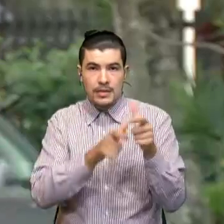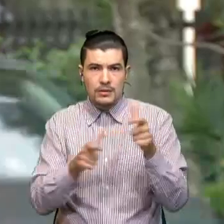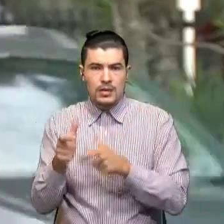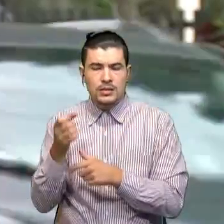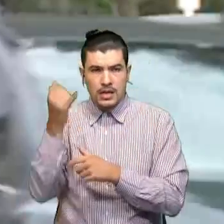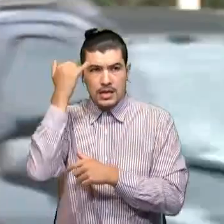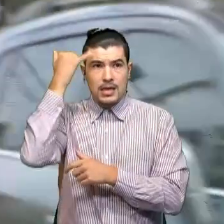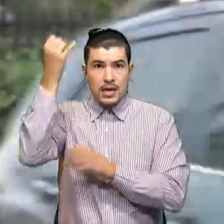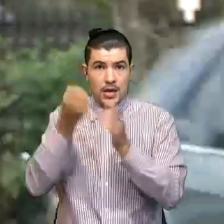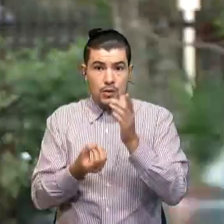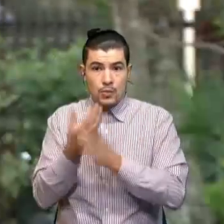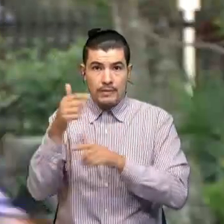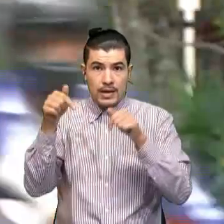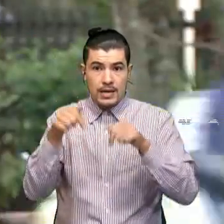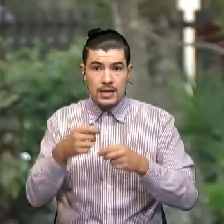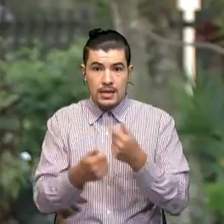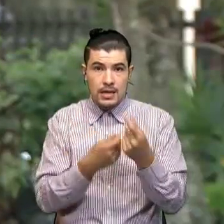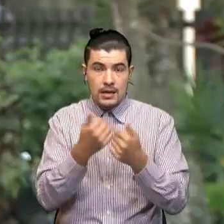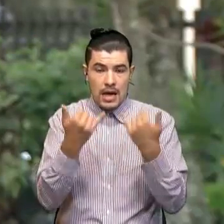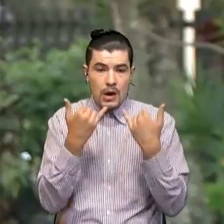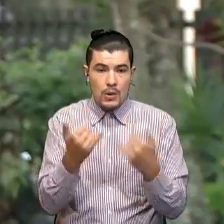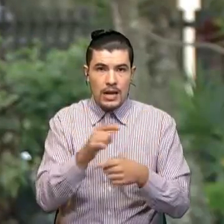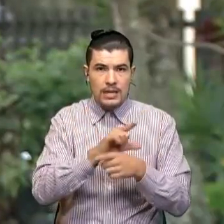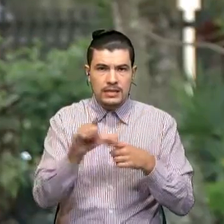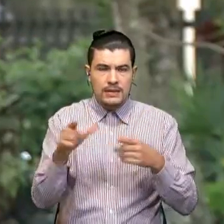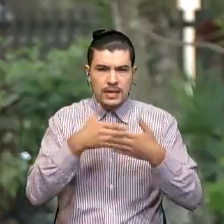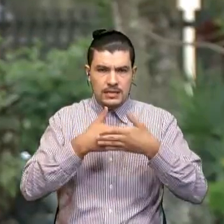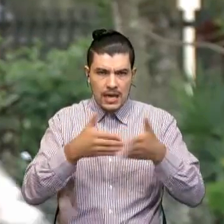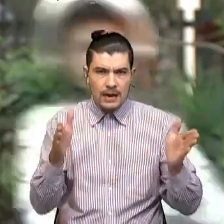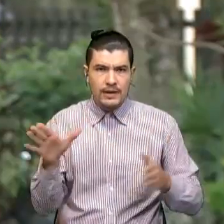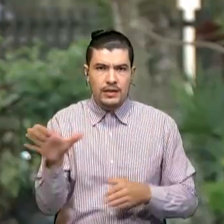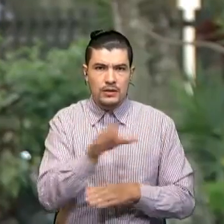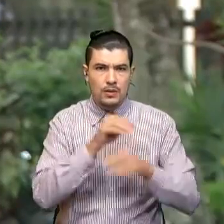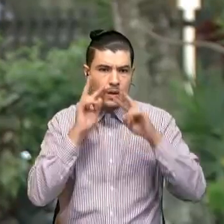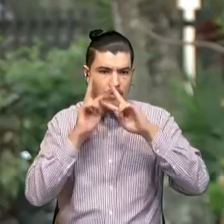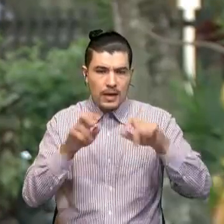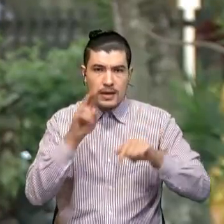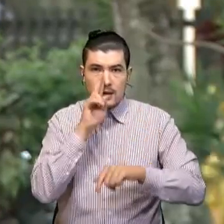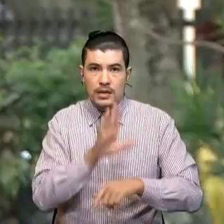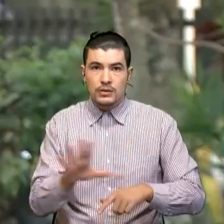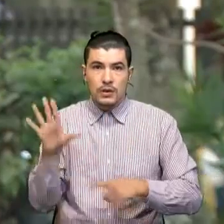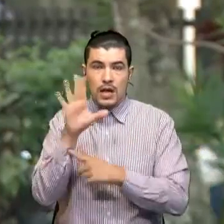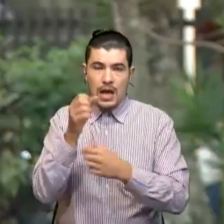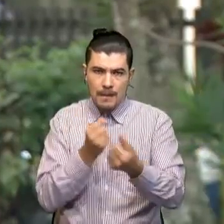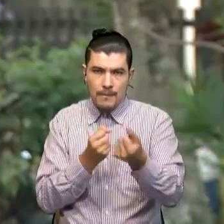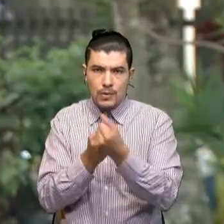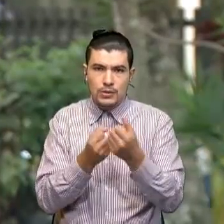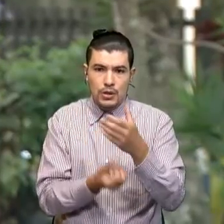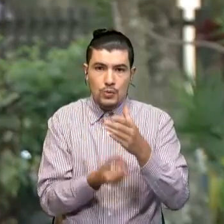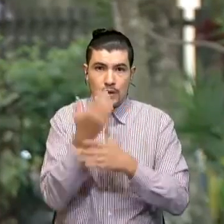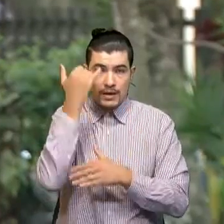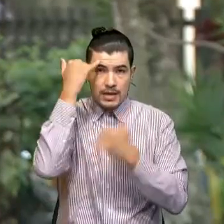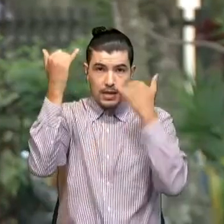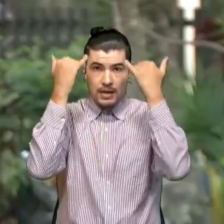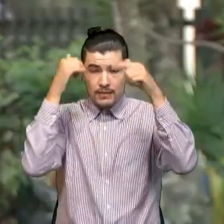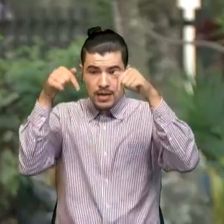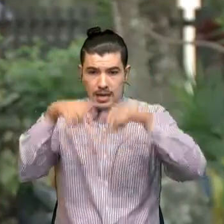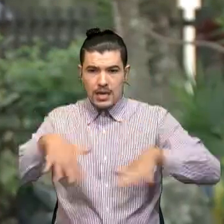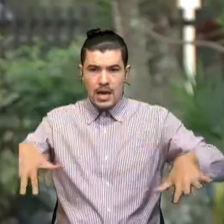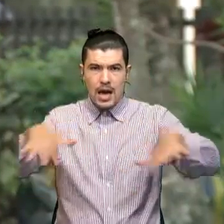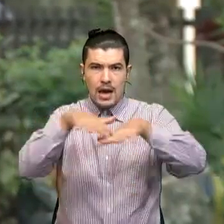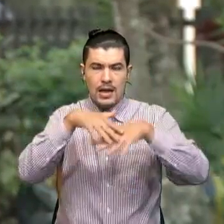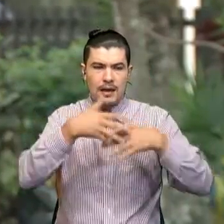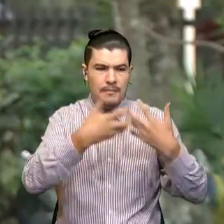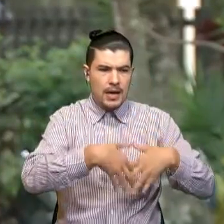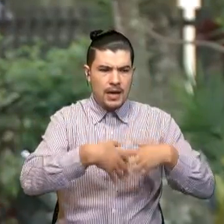tengan nuevas ideas de negocio. Esta semana se abrió la convocatoria nacional que apoya a las nuevas ideas en áreas de